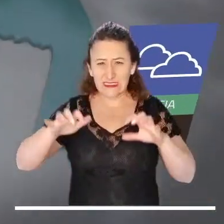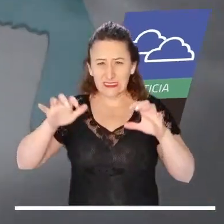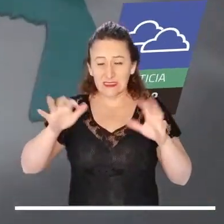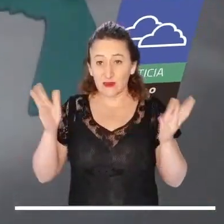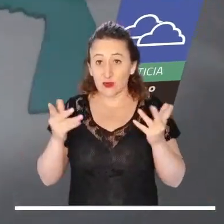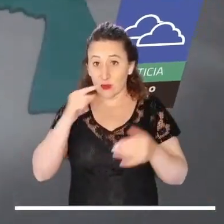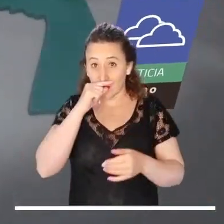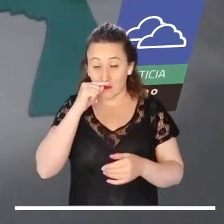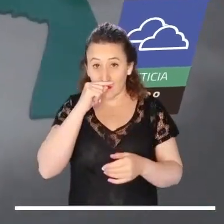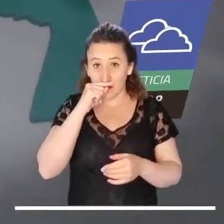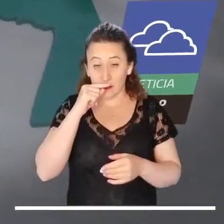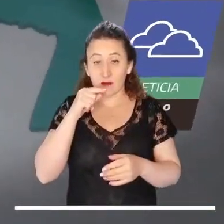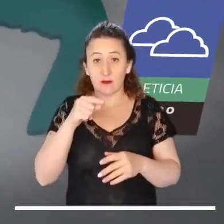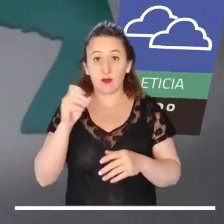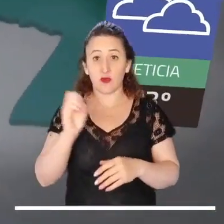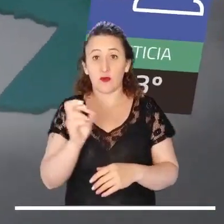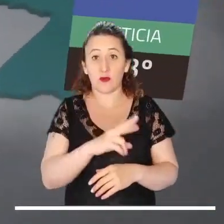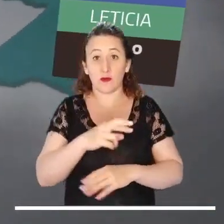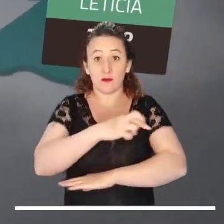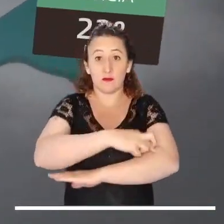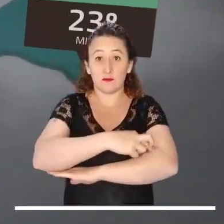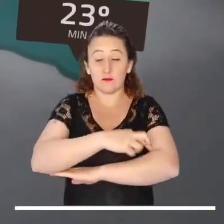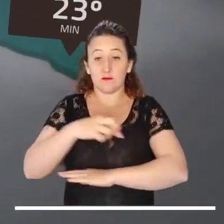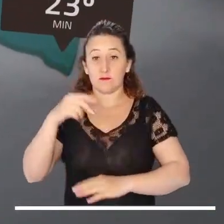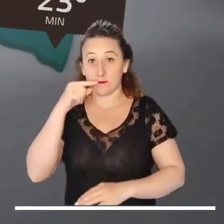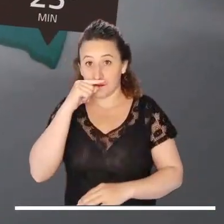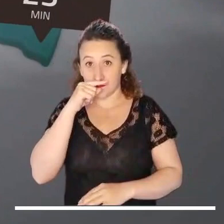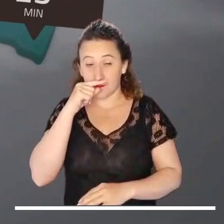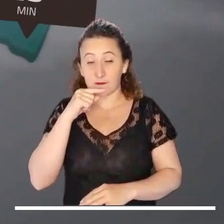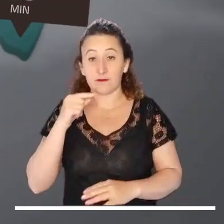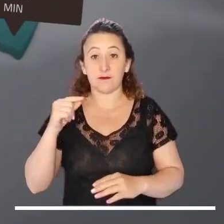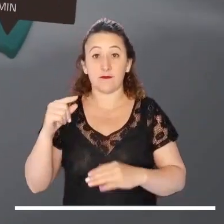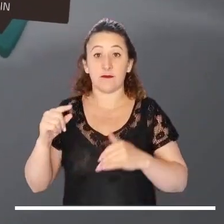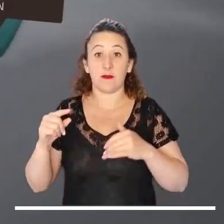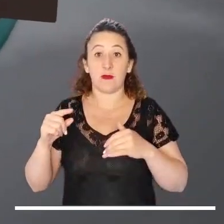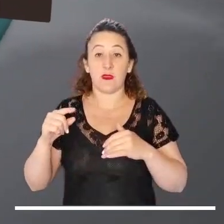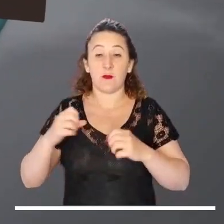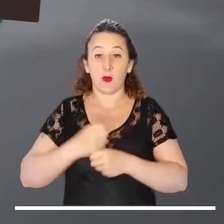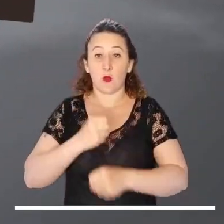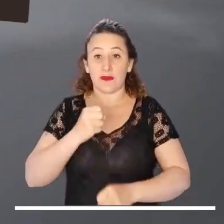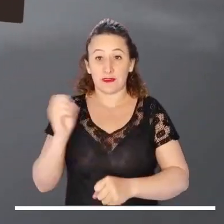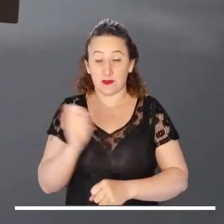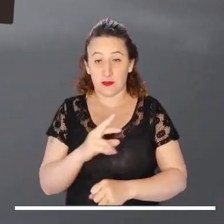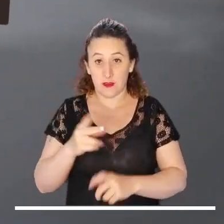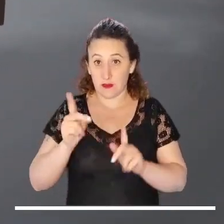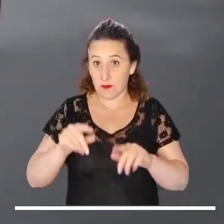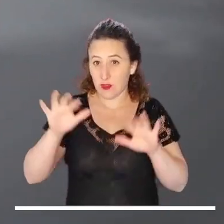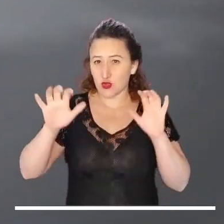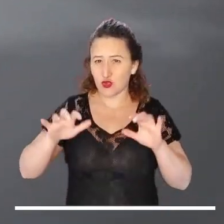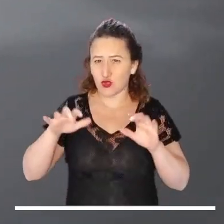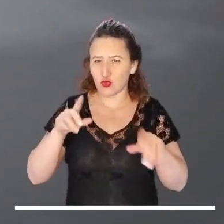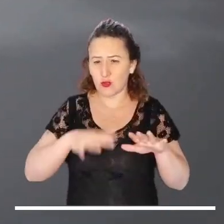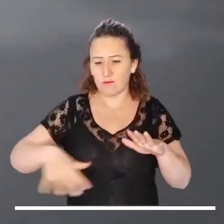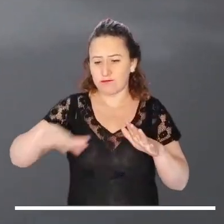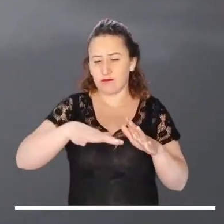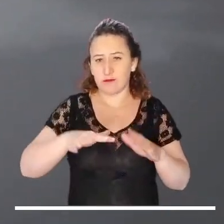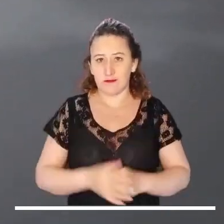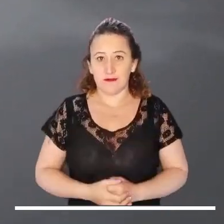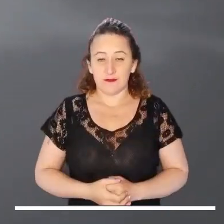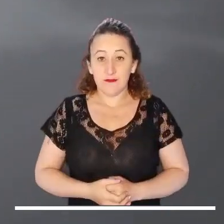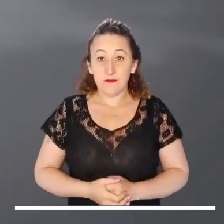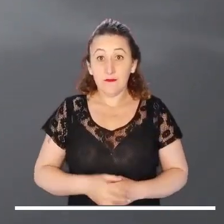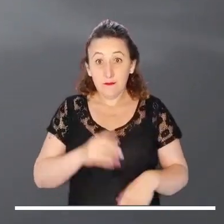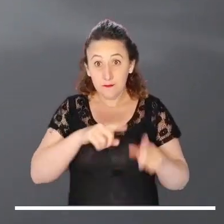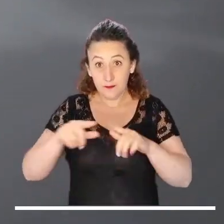Las zonas con mayor probabilidad de lluvias en la Amazonía serían el oriente de Putumayo, Amazonas y oriente de Vaupés. No se